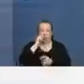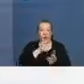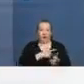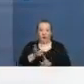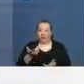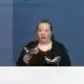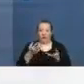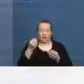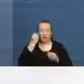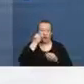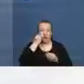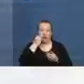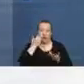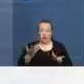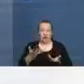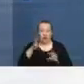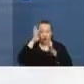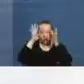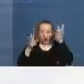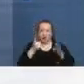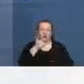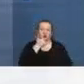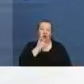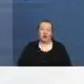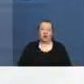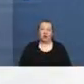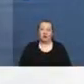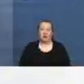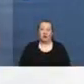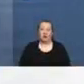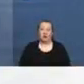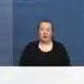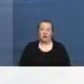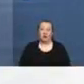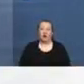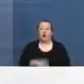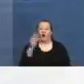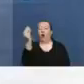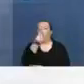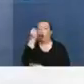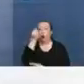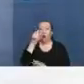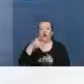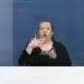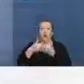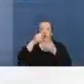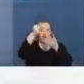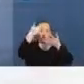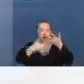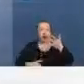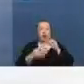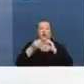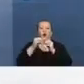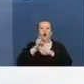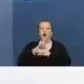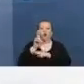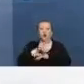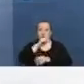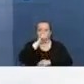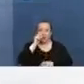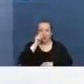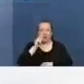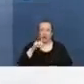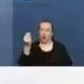compre esa tontería la tablet consumo a que los jóvenes envenenados para mayores 18 años lo bueno pueden consumir drogas